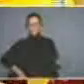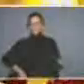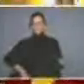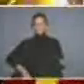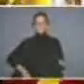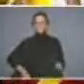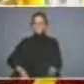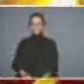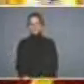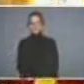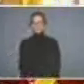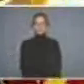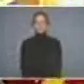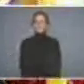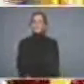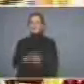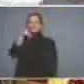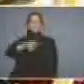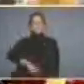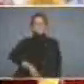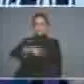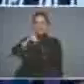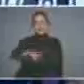niños. Nunca